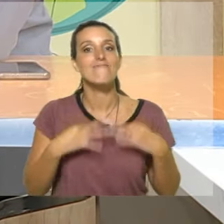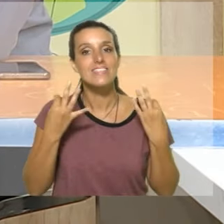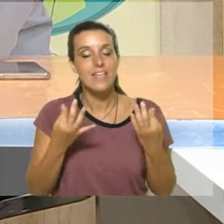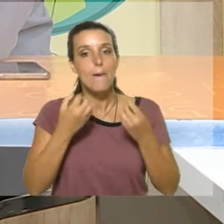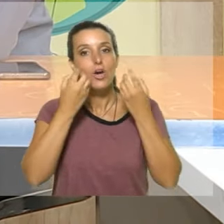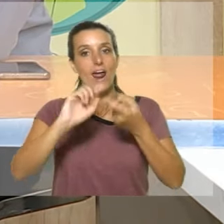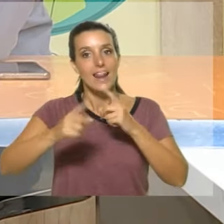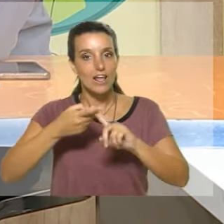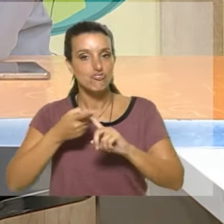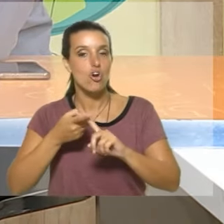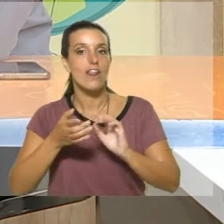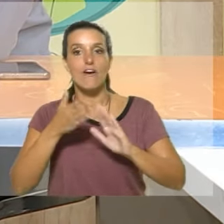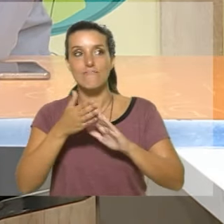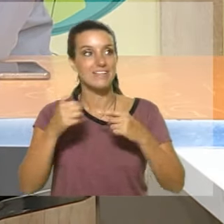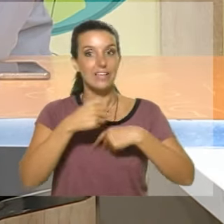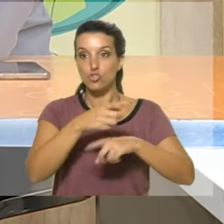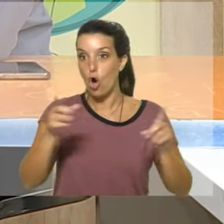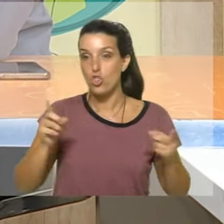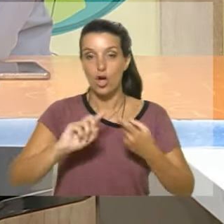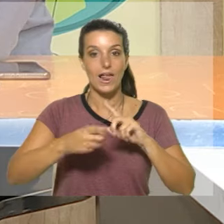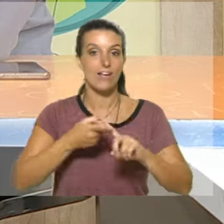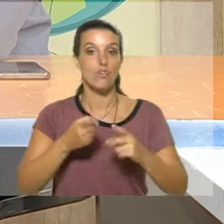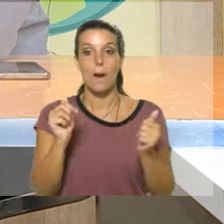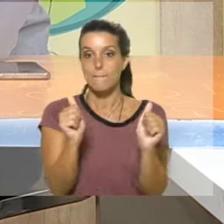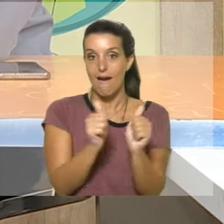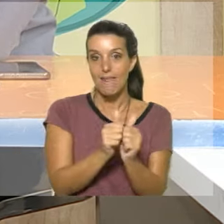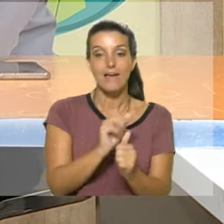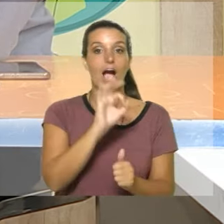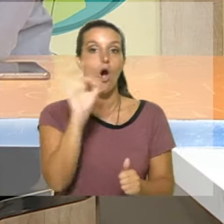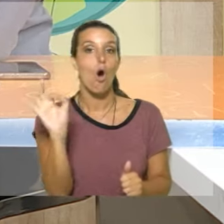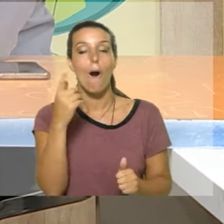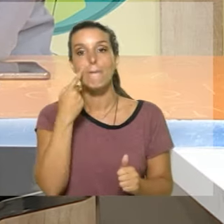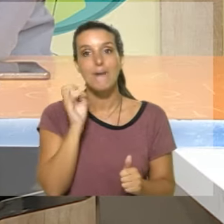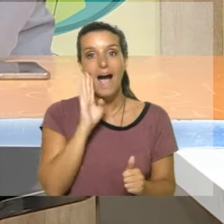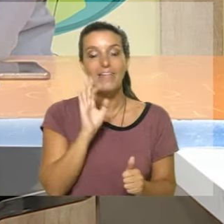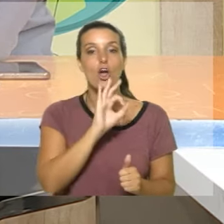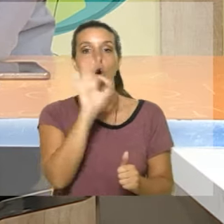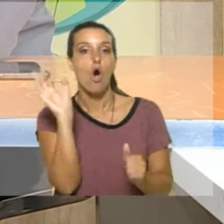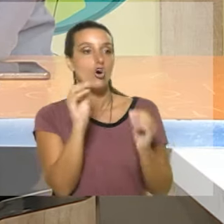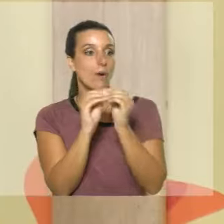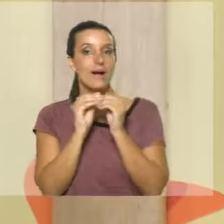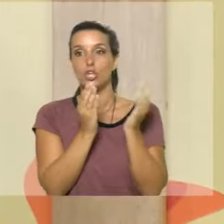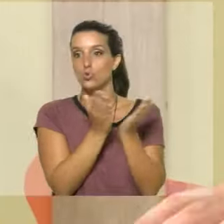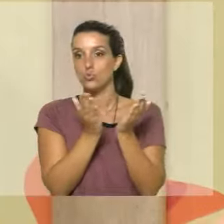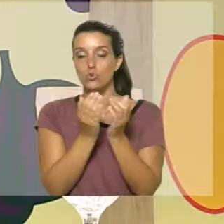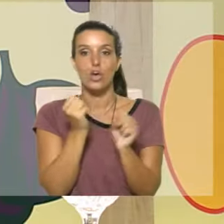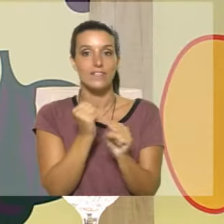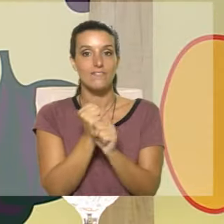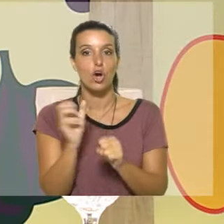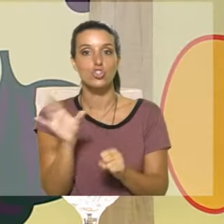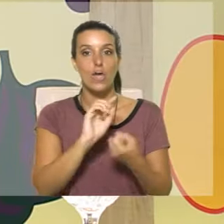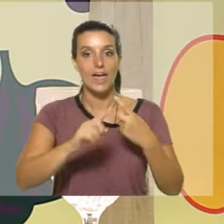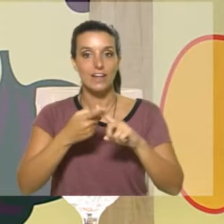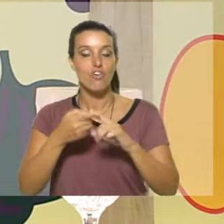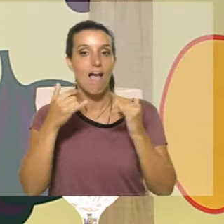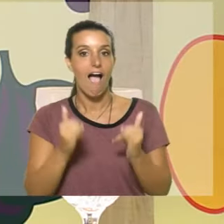que ver con las relaciones hacia los demás sea la relación con la pareja o con los padres o con compañeros de estudio trabajo toda relación tiene